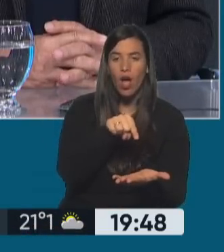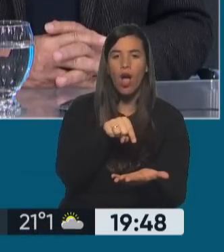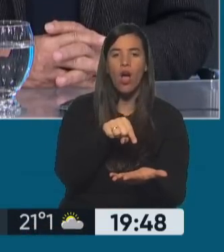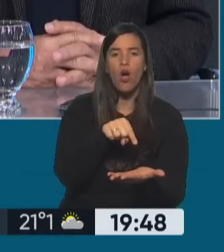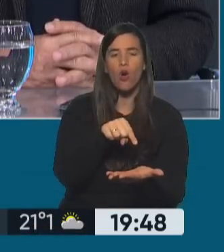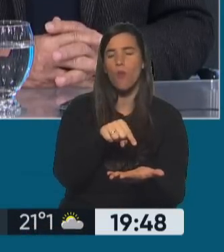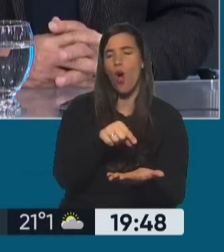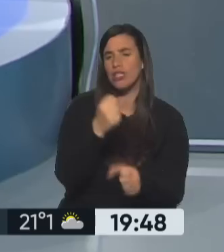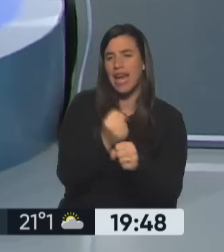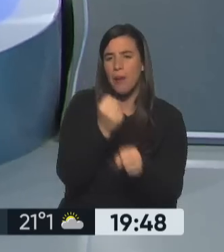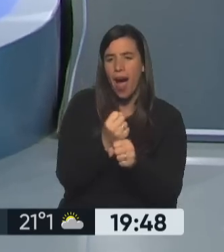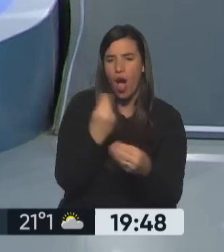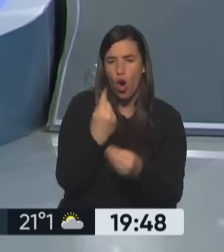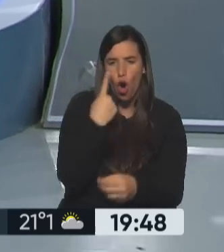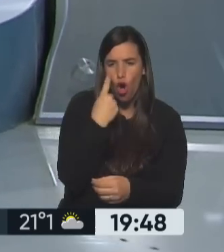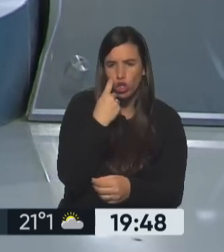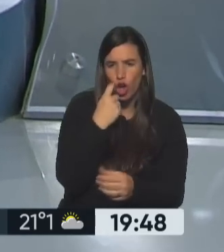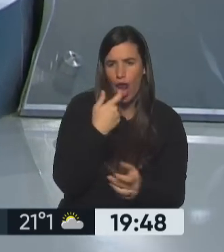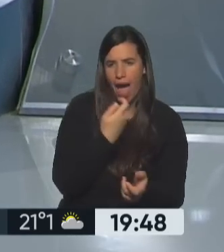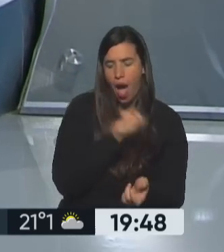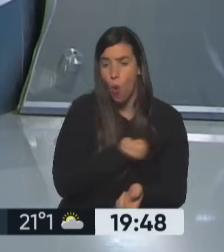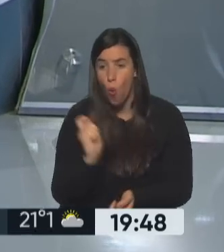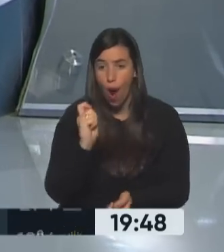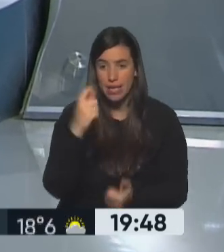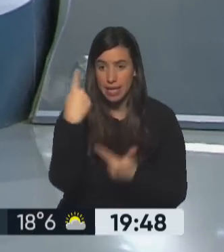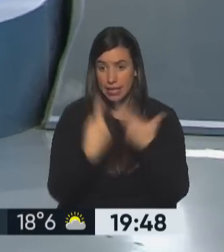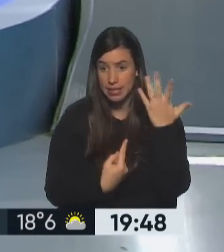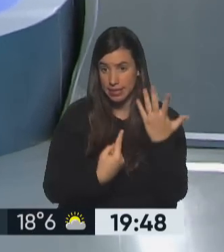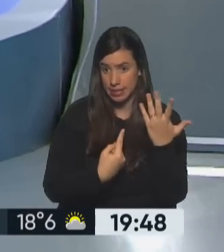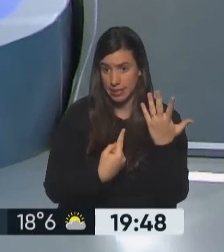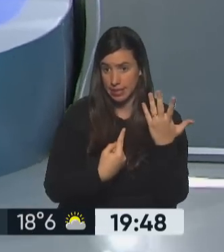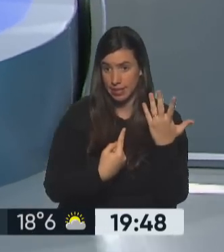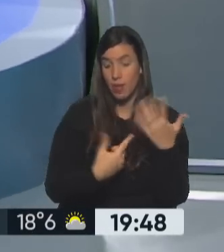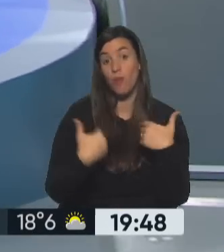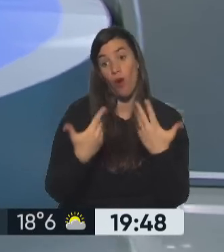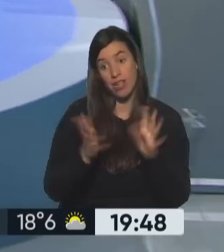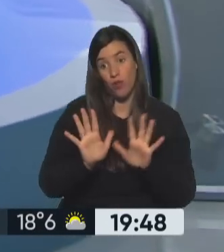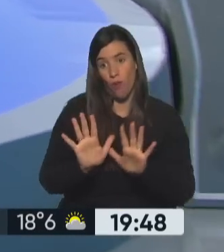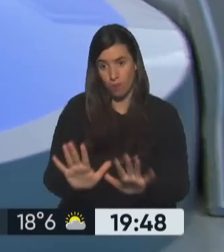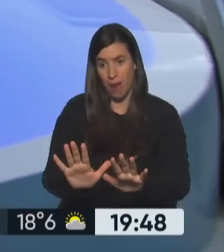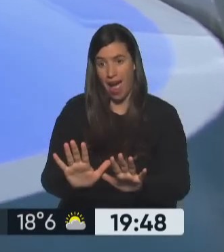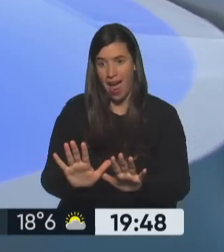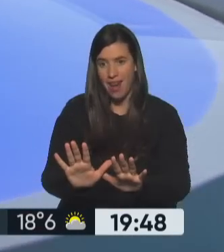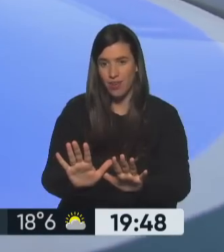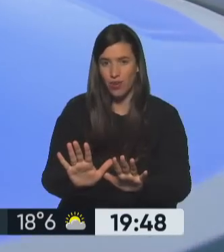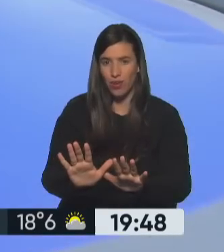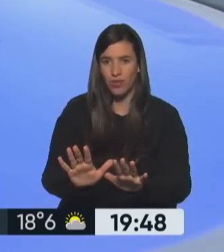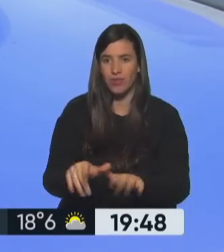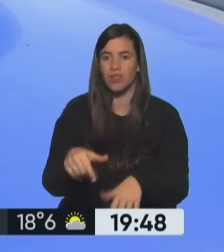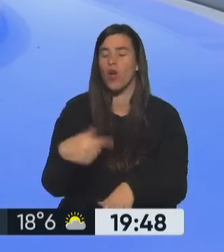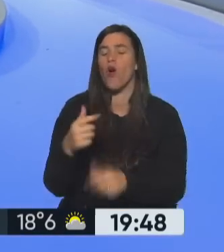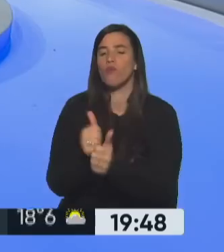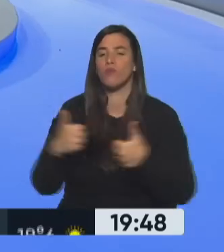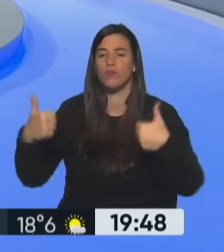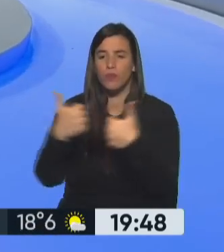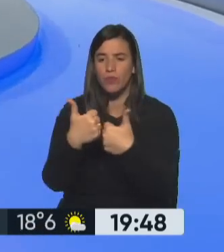de controlar su al jueces. Funcionamiento, sus recursos, bueno, los jueces de la frenó, Nación. Por eso frenó todo, es decir, no trabaja la Corte de la